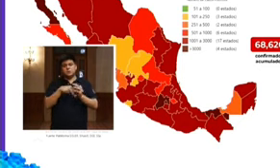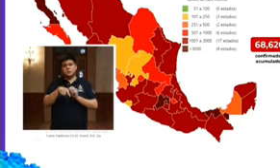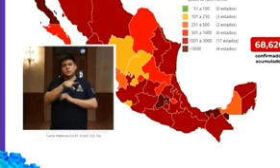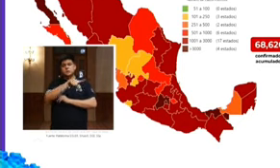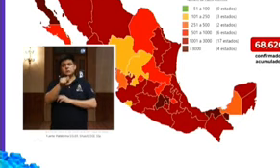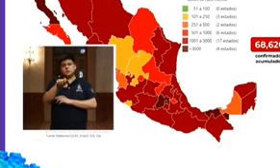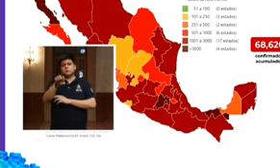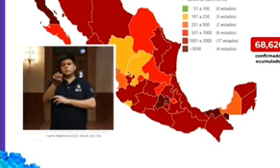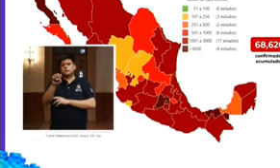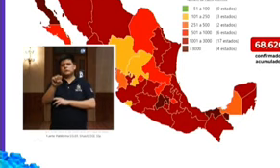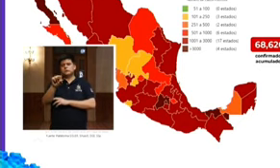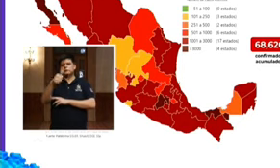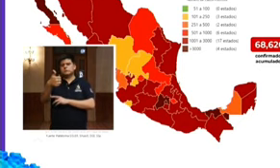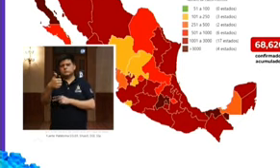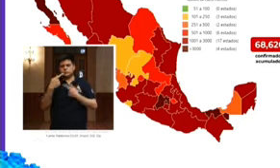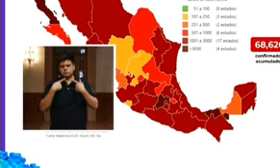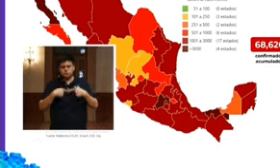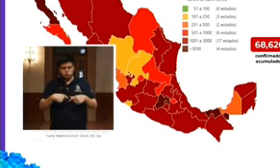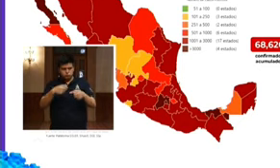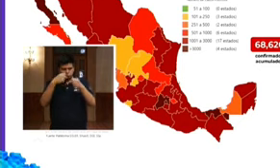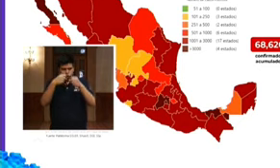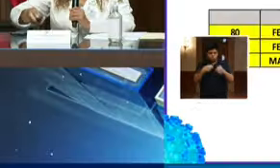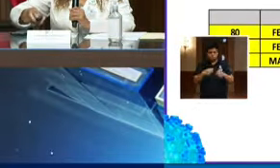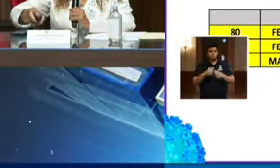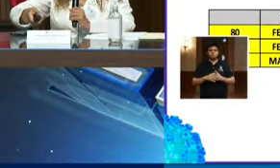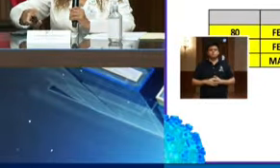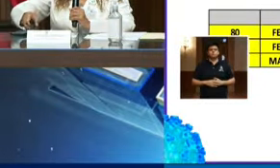2,166 casos.